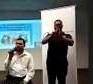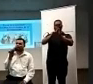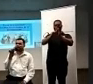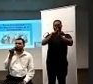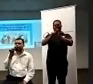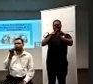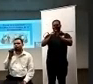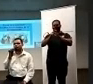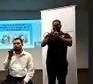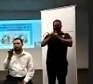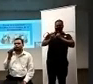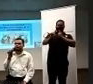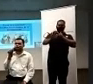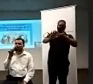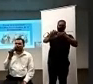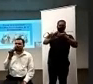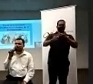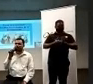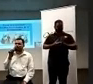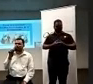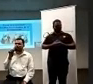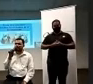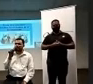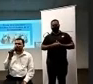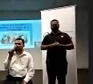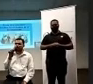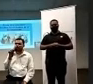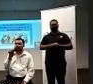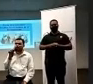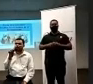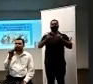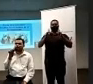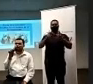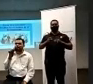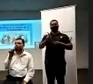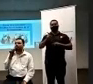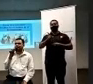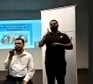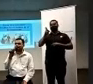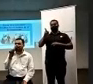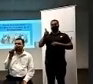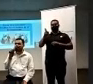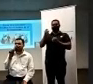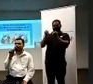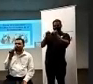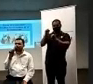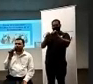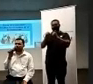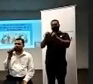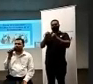creo que va a sonar un poco fuerte lo que voy a decir, porque el empleador aprovechó para aislar a la persona con